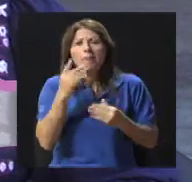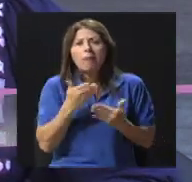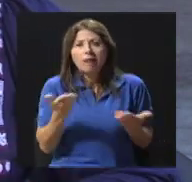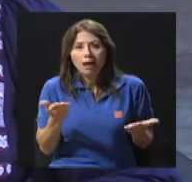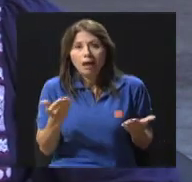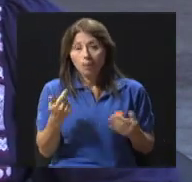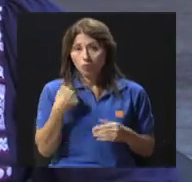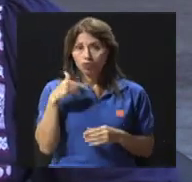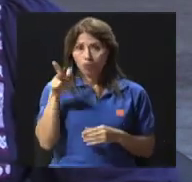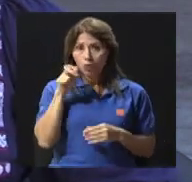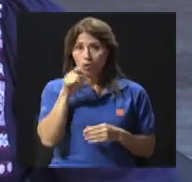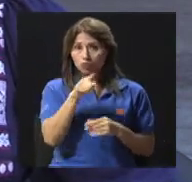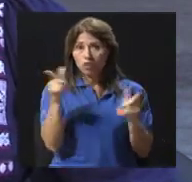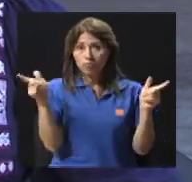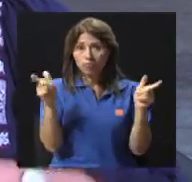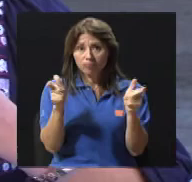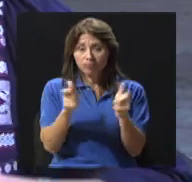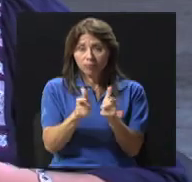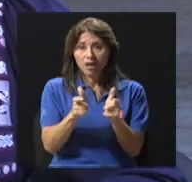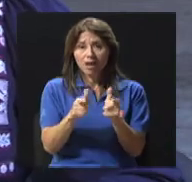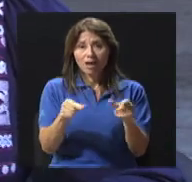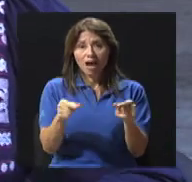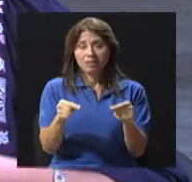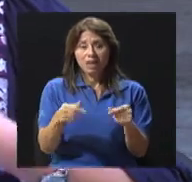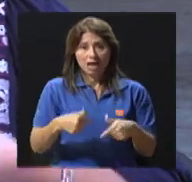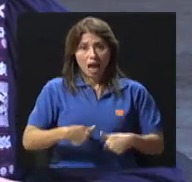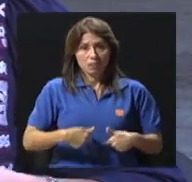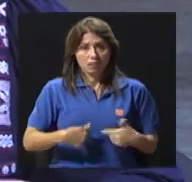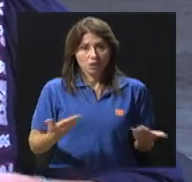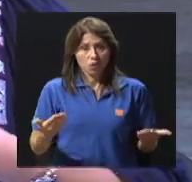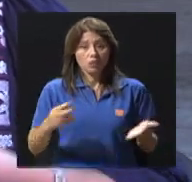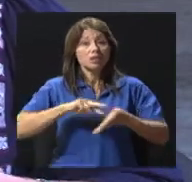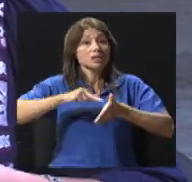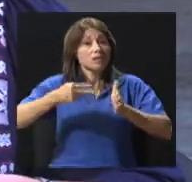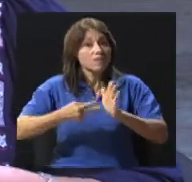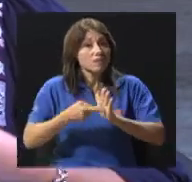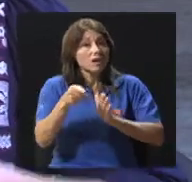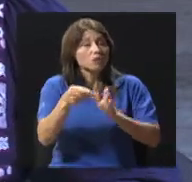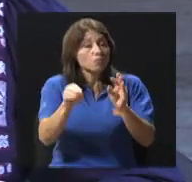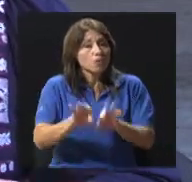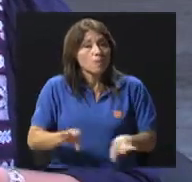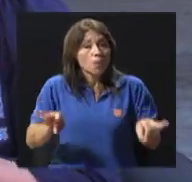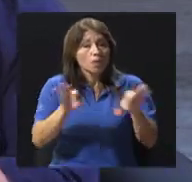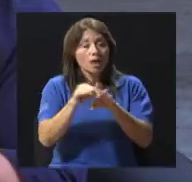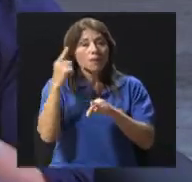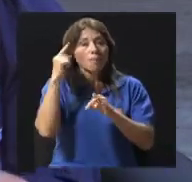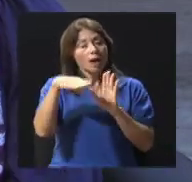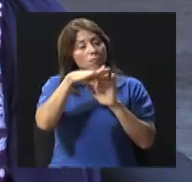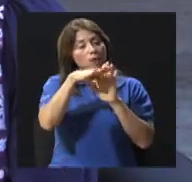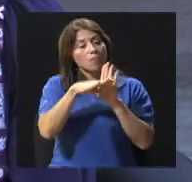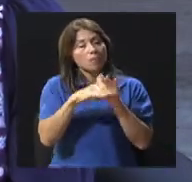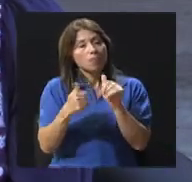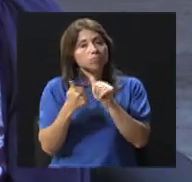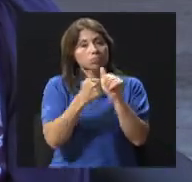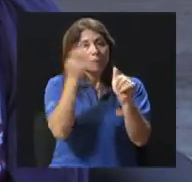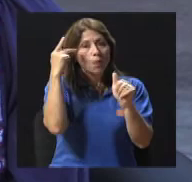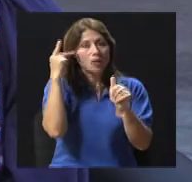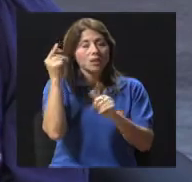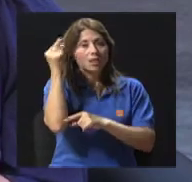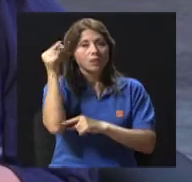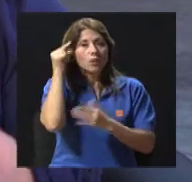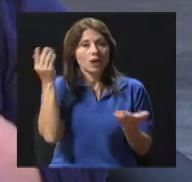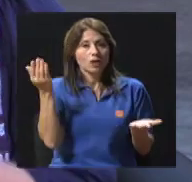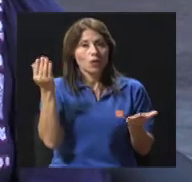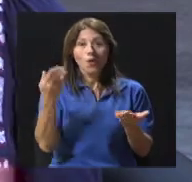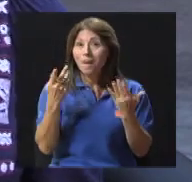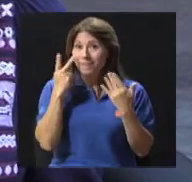disminución en el cáncer gástrico. Es decir, que estas informaciones son valiosas para políticas de gobierno. Veíamos el caso del Ministerio de Educación Pública, que